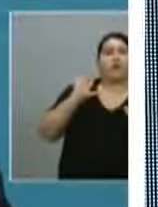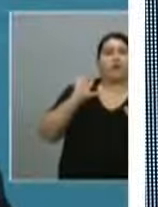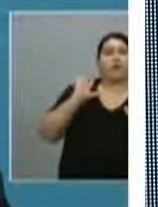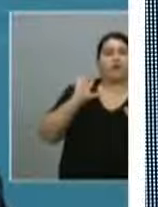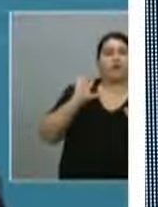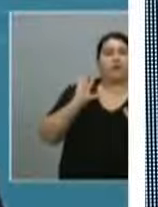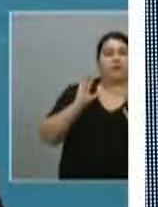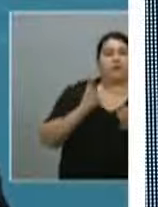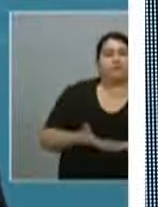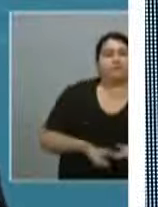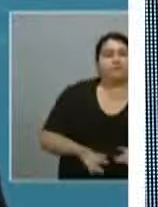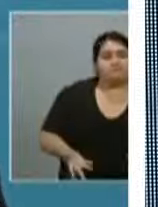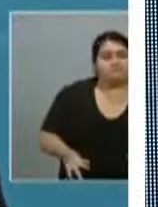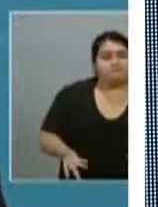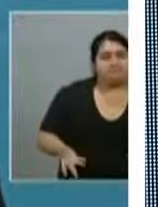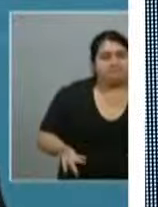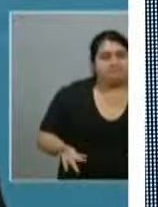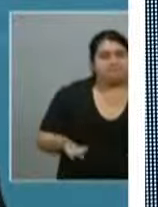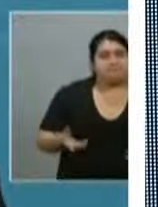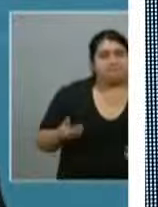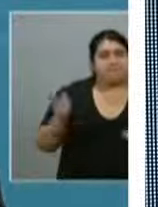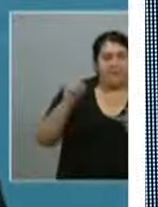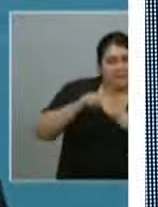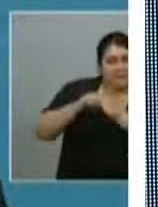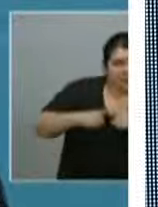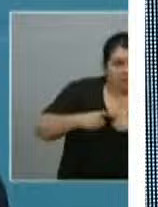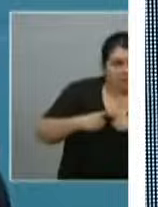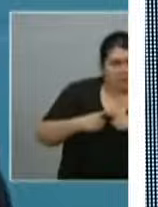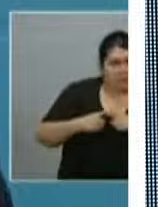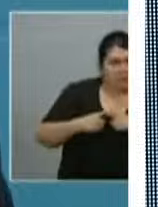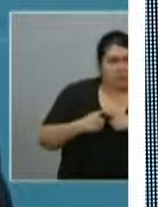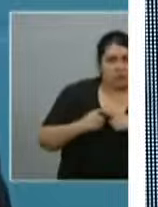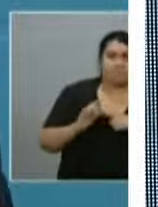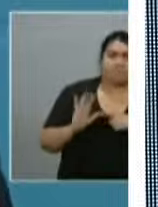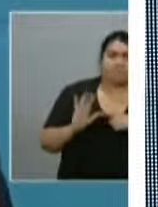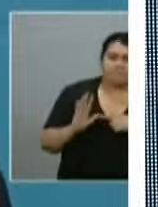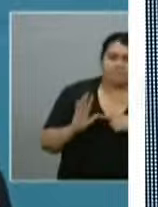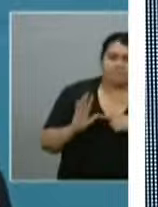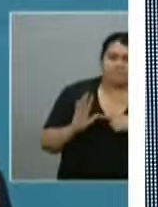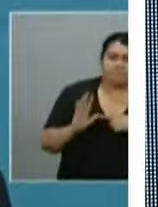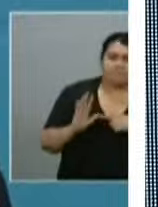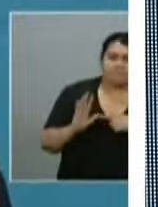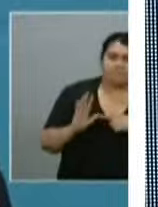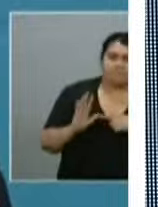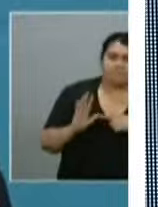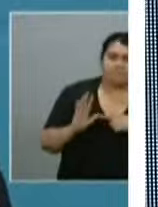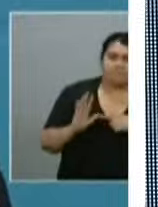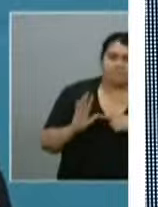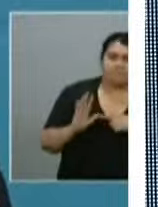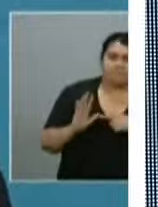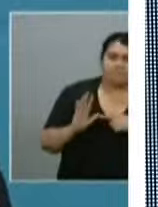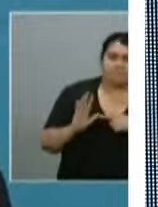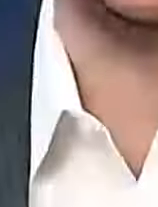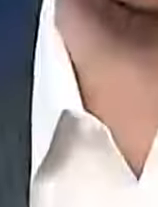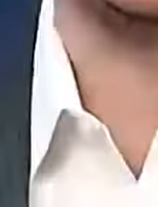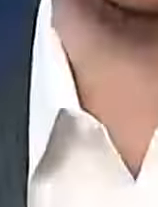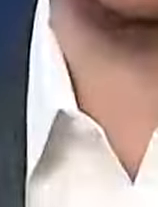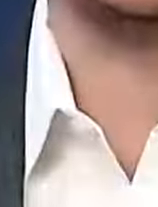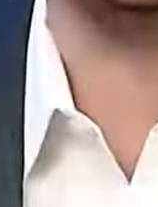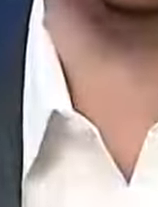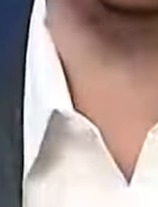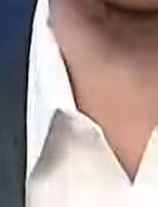provincia no tendría los fondos para hacerse cargo de aerolíneas tendría que salir a tomar deuda o subir la carga impositiva algo que en la provincia